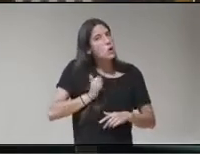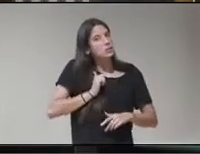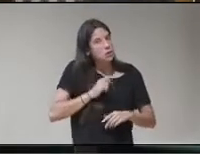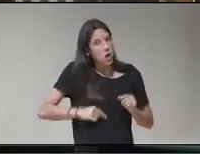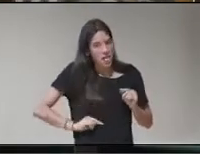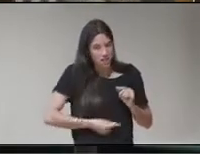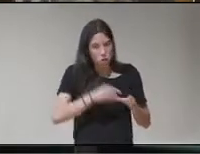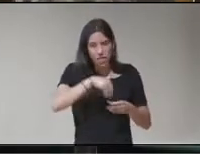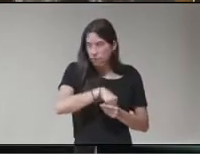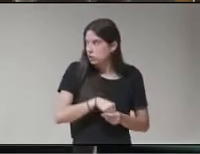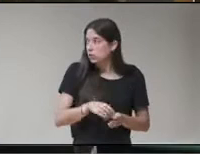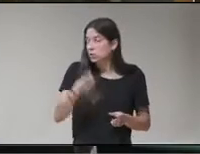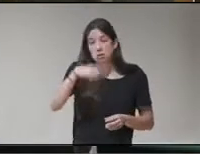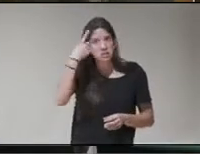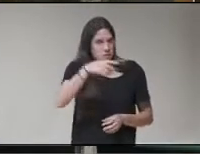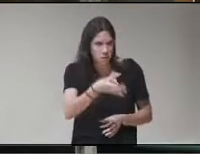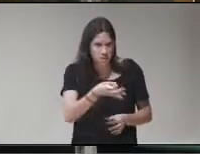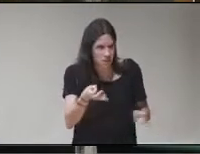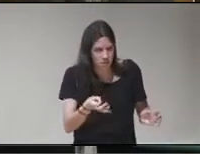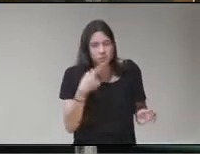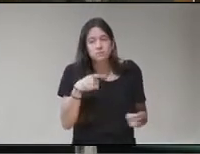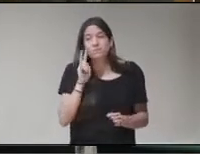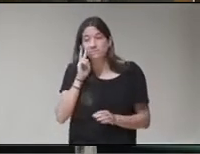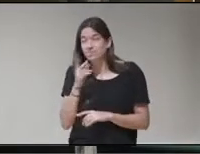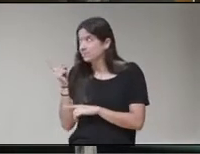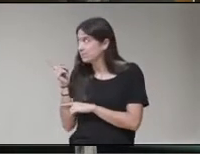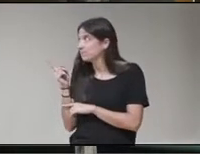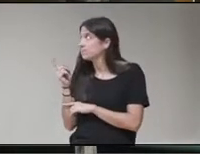Veréis, como sabéis muy bien, bueno, aquí lo que tenemos,